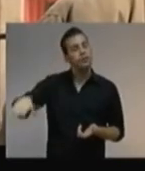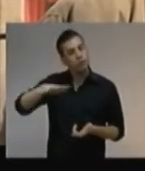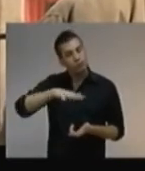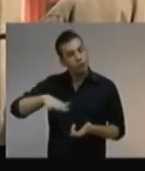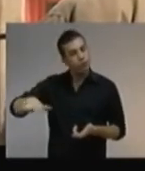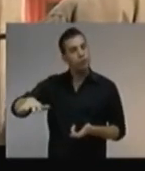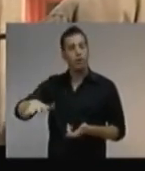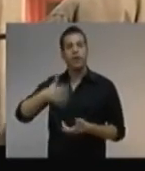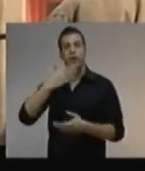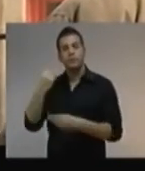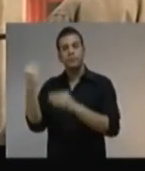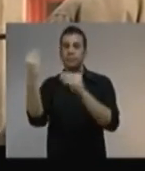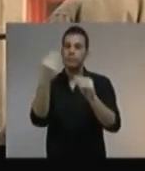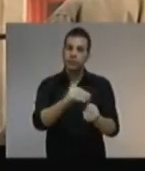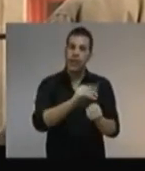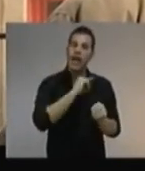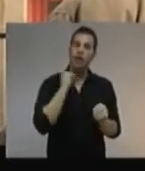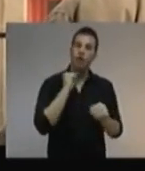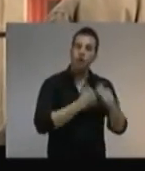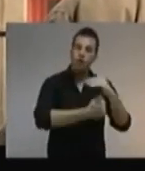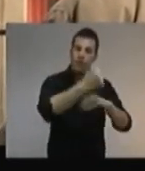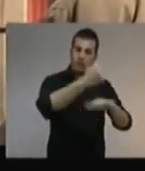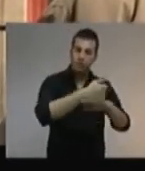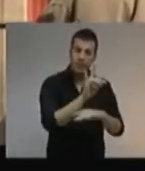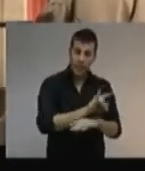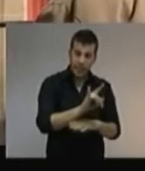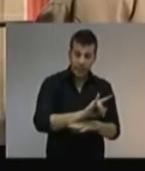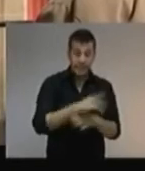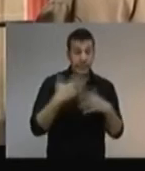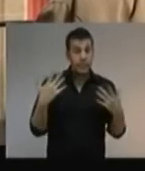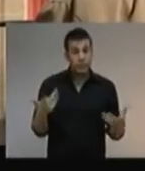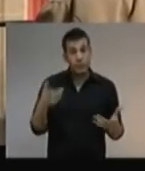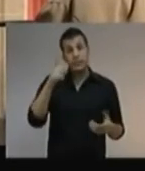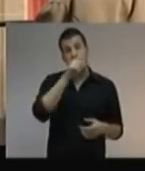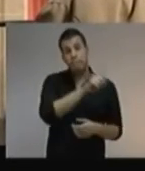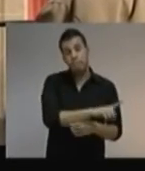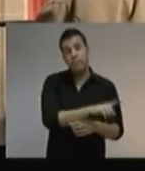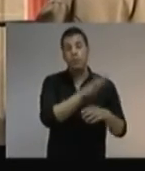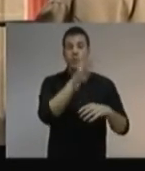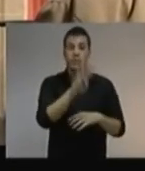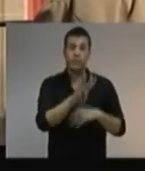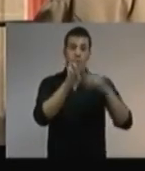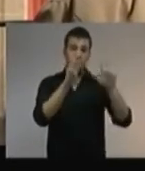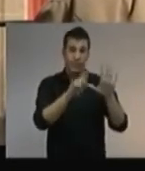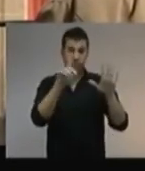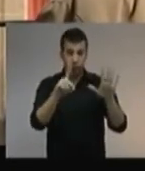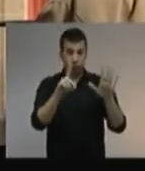el obispo de Canarias. Y desde entonces, desde 1481 a